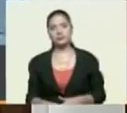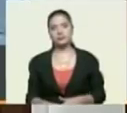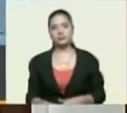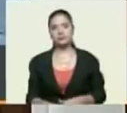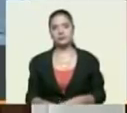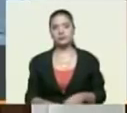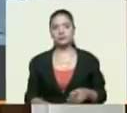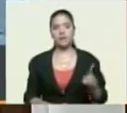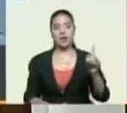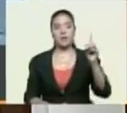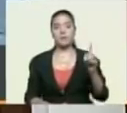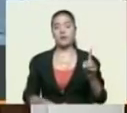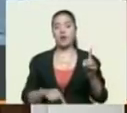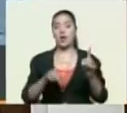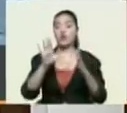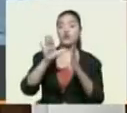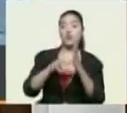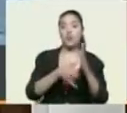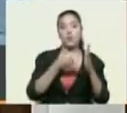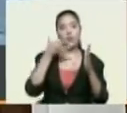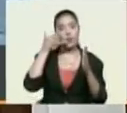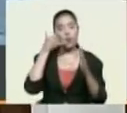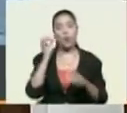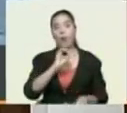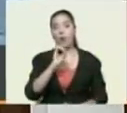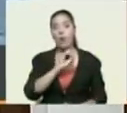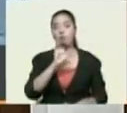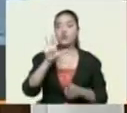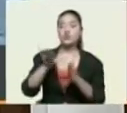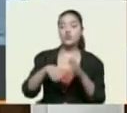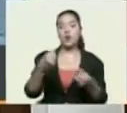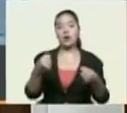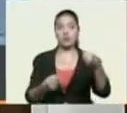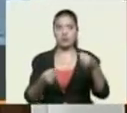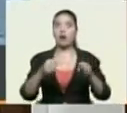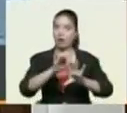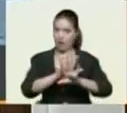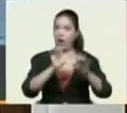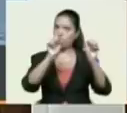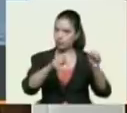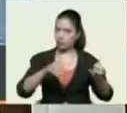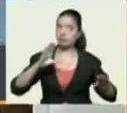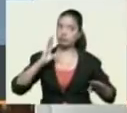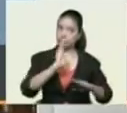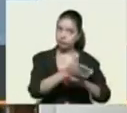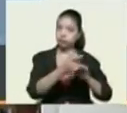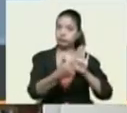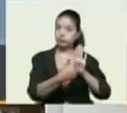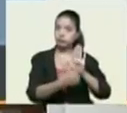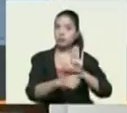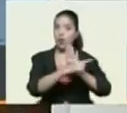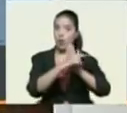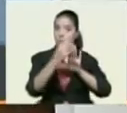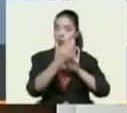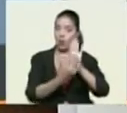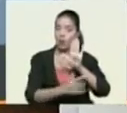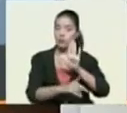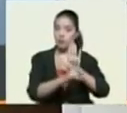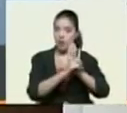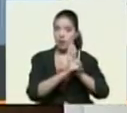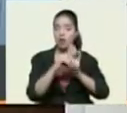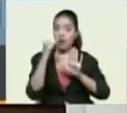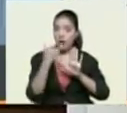un celular, al que hurta un vehículo, que son delitos, está bien tipificados en nuestro Código Orgánico